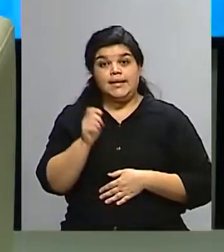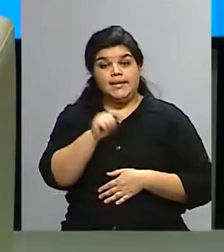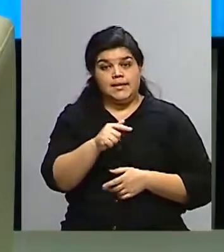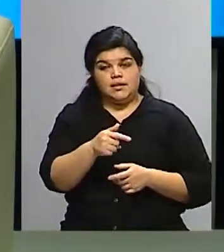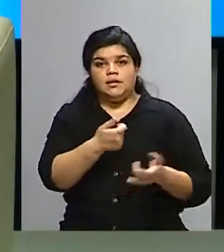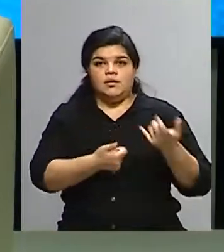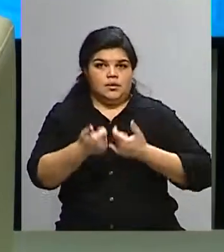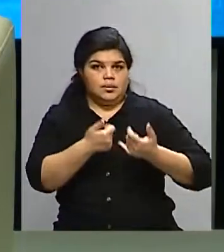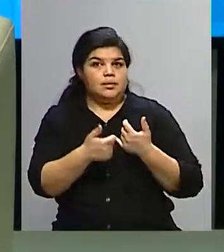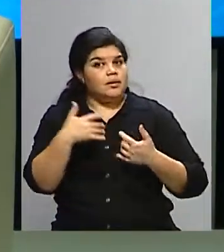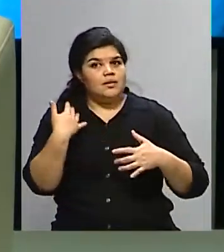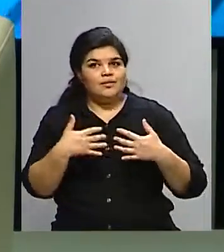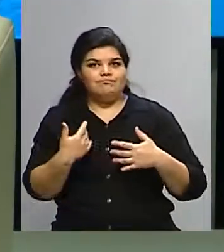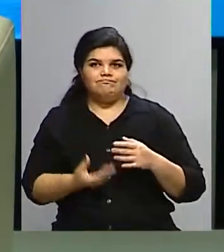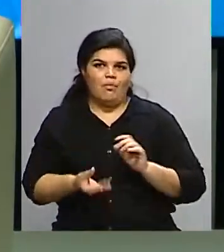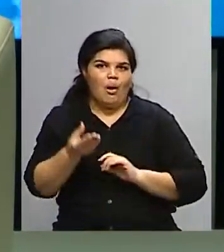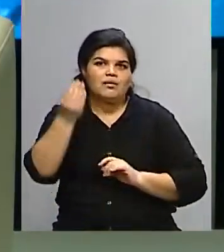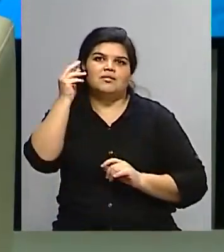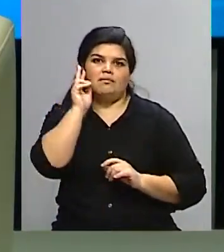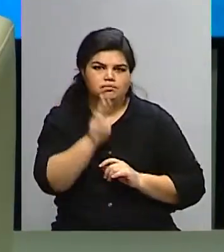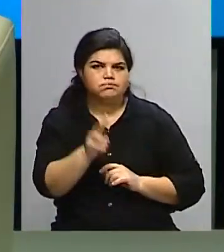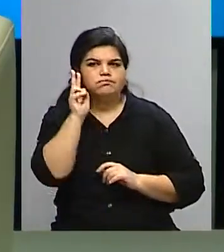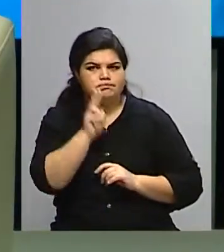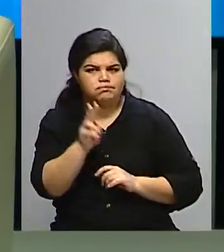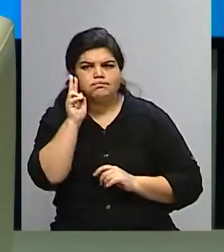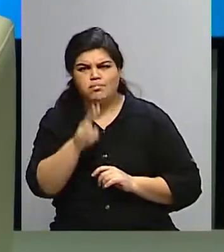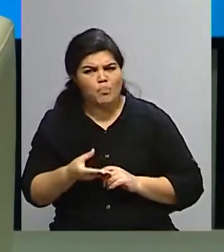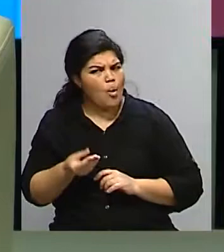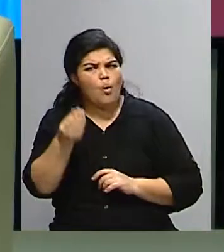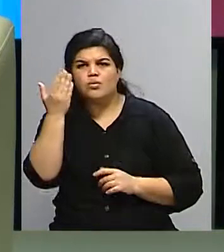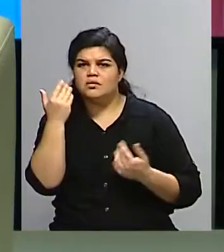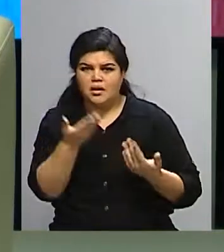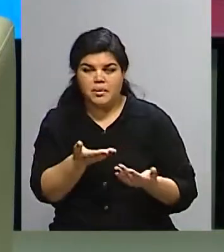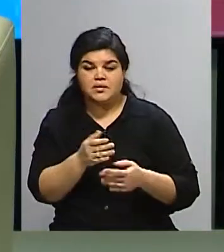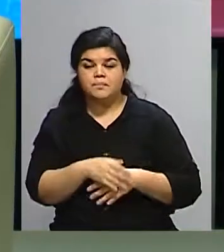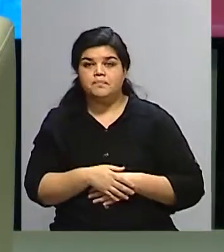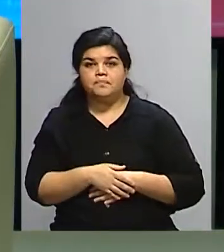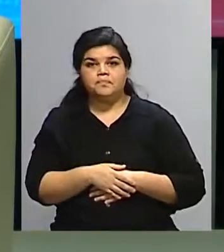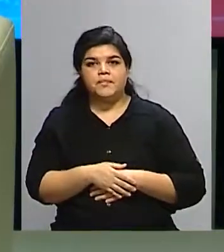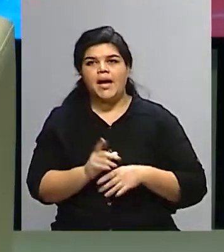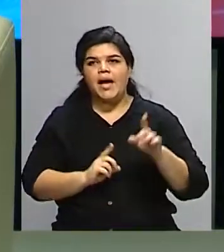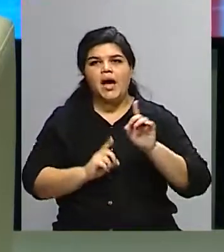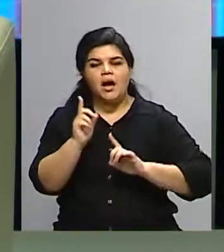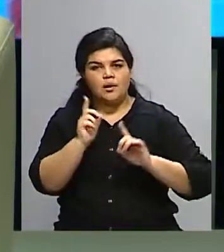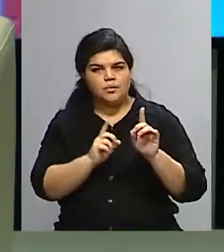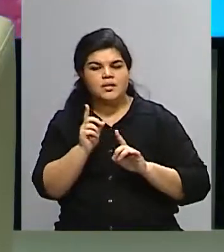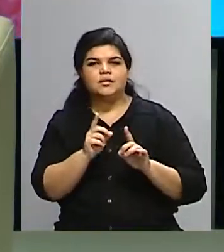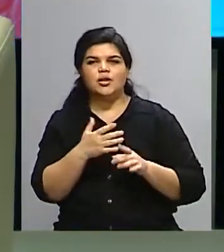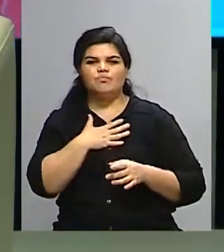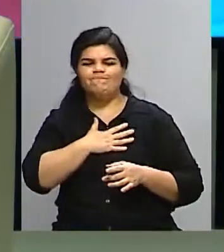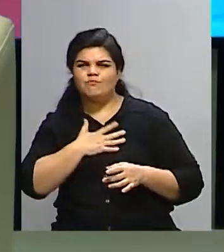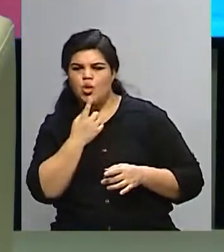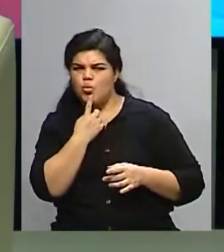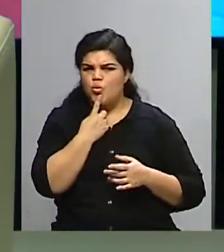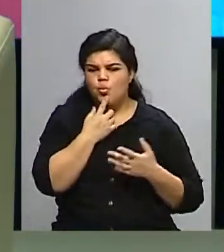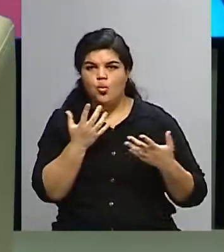presentan muchísimo, ¿no? Por ahí inquietudes o en algunas situaciones ya directamente